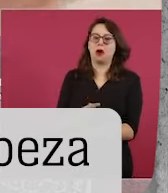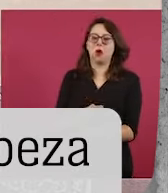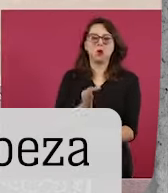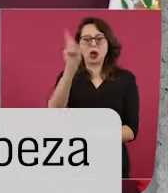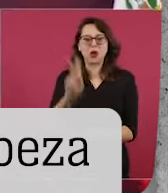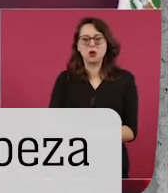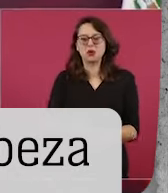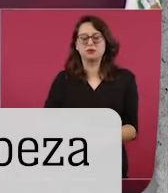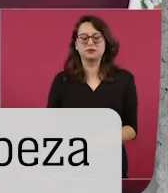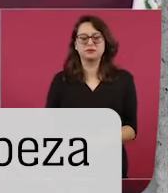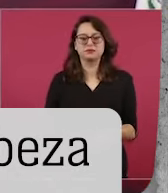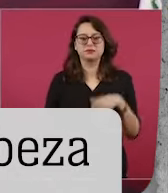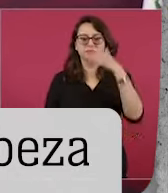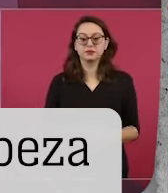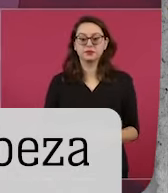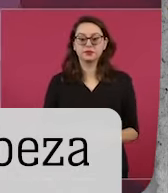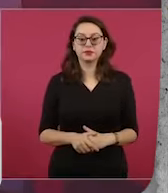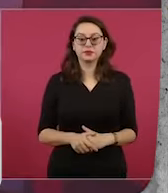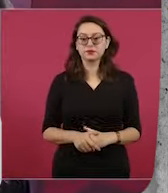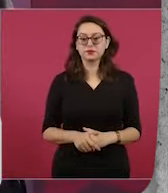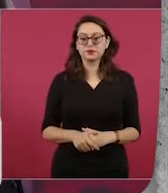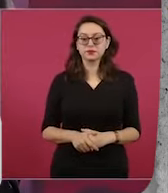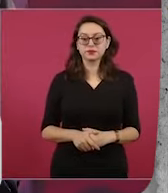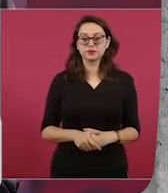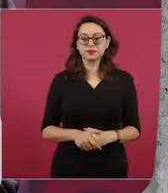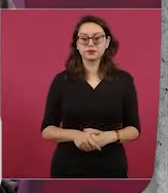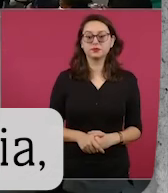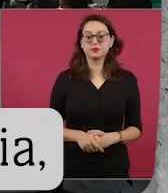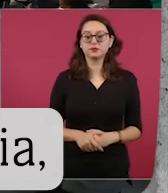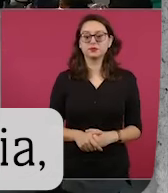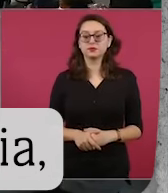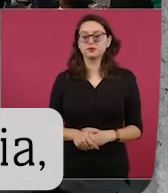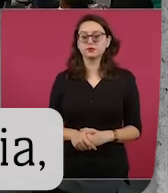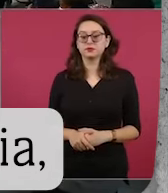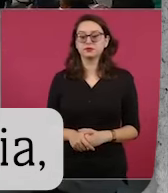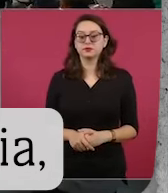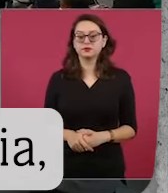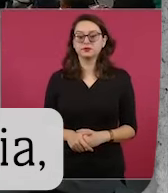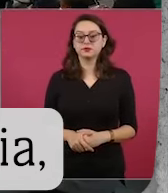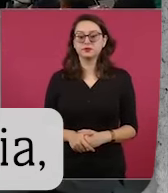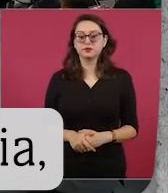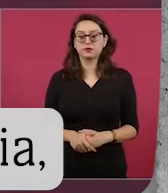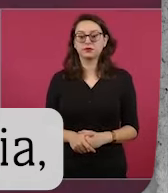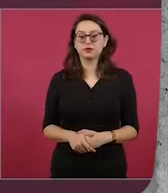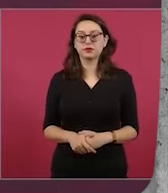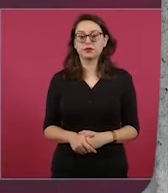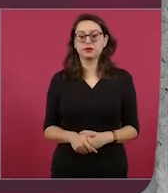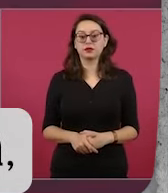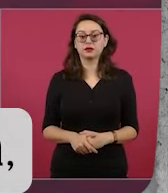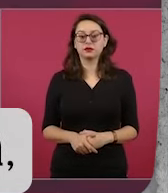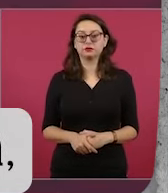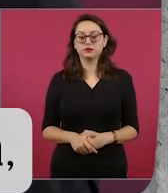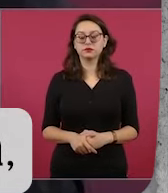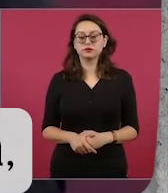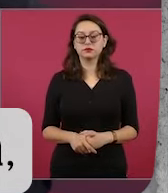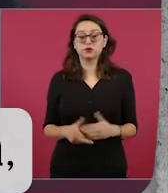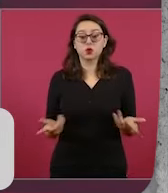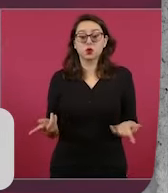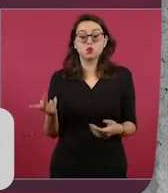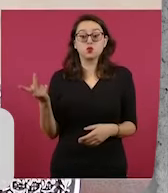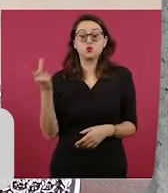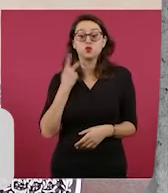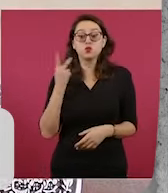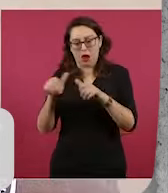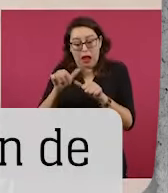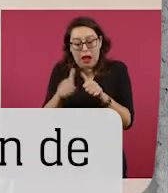Judicial. Imagínense en qué cabeza cabe. O sea, porque la política no solo es una ciencia, no solo es el arte. La política